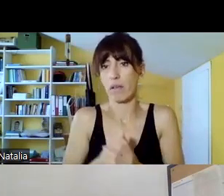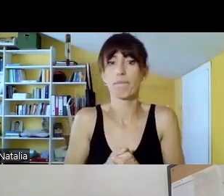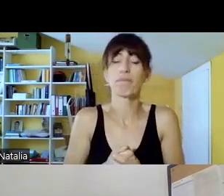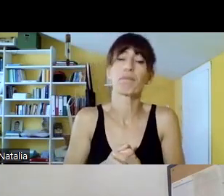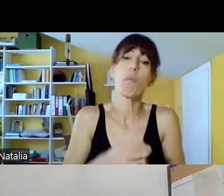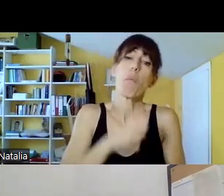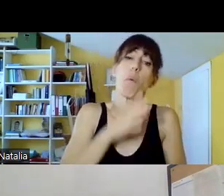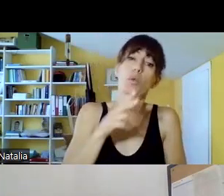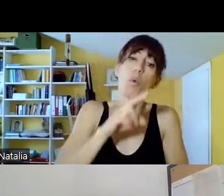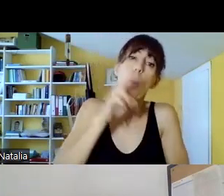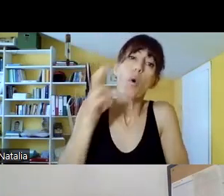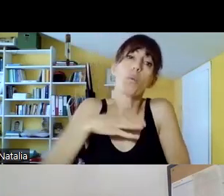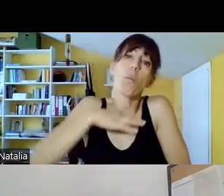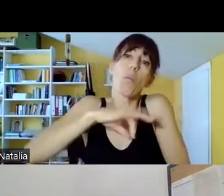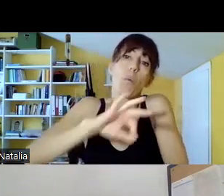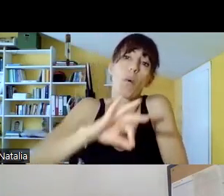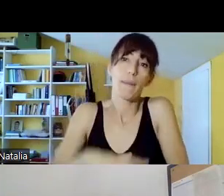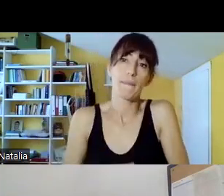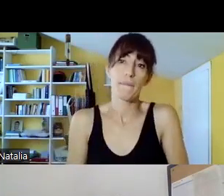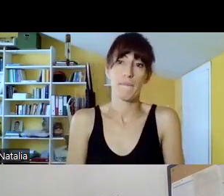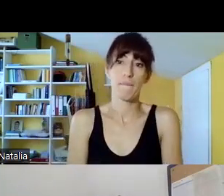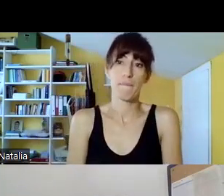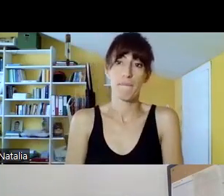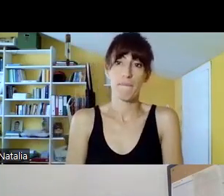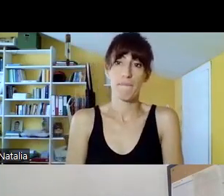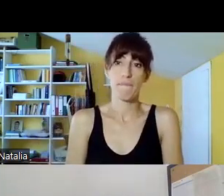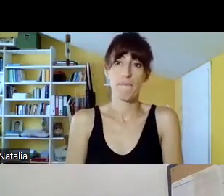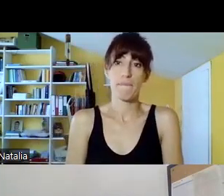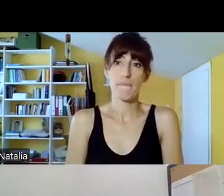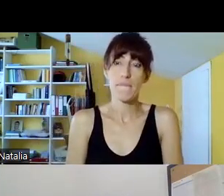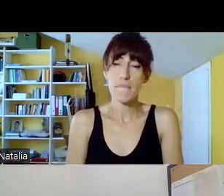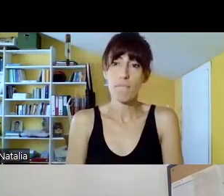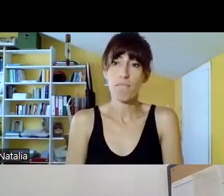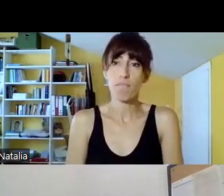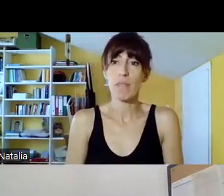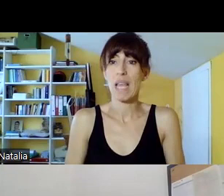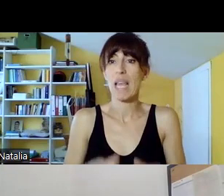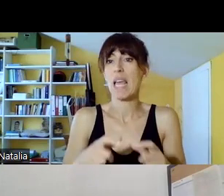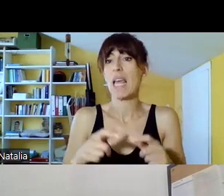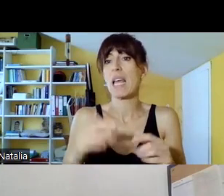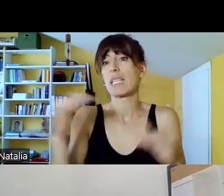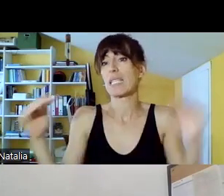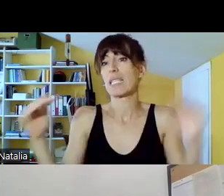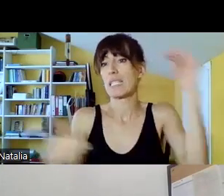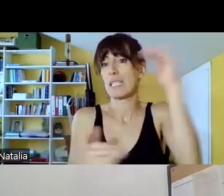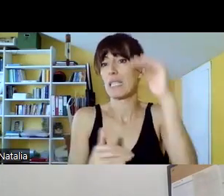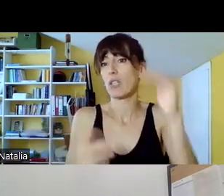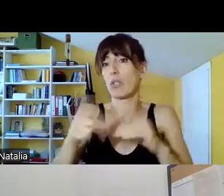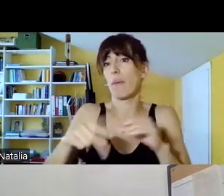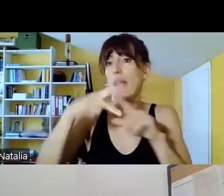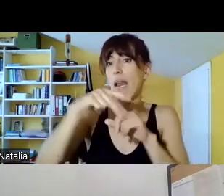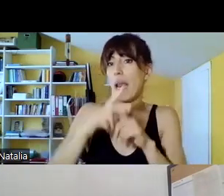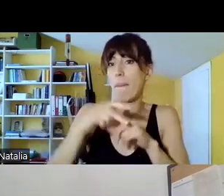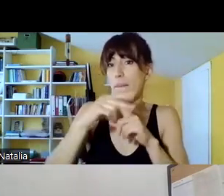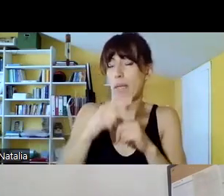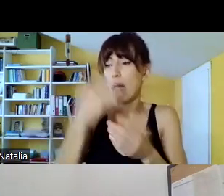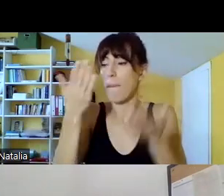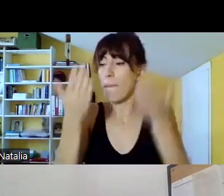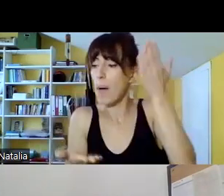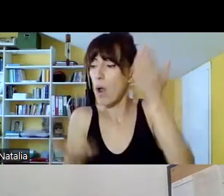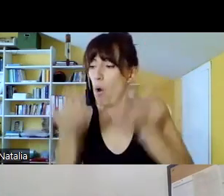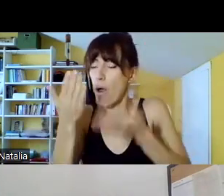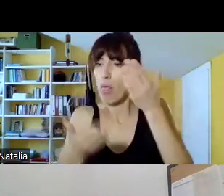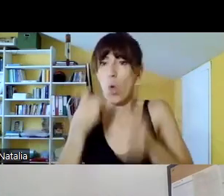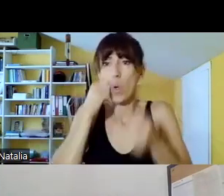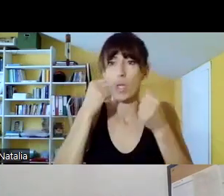razón podría estar en la existencia de sesgos de género en las herramientas de valoración de la salud mental. Al